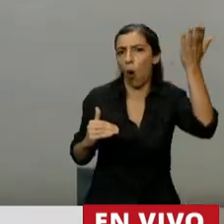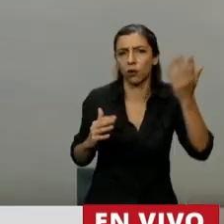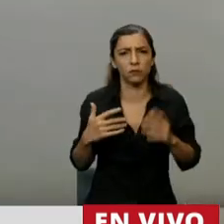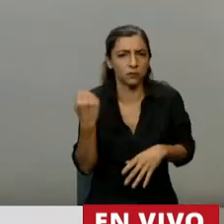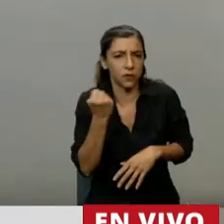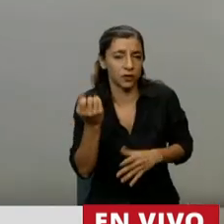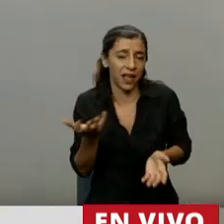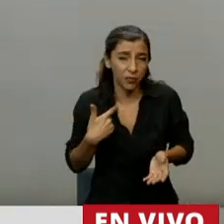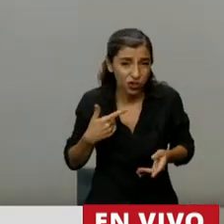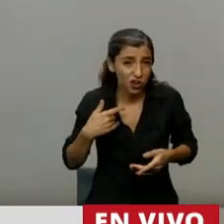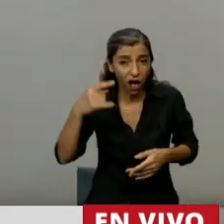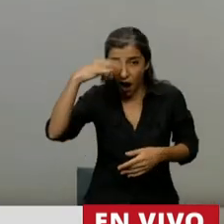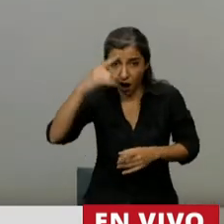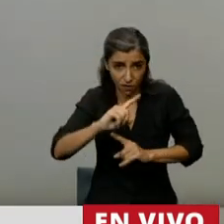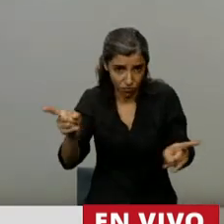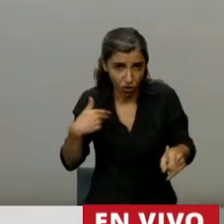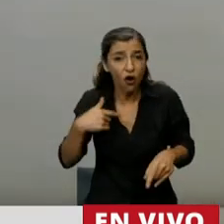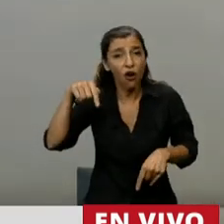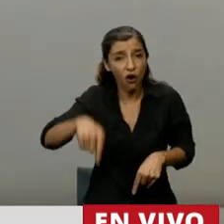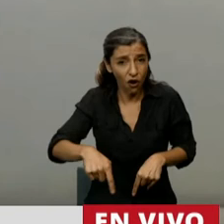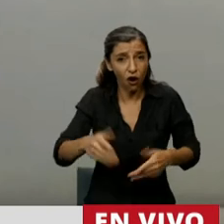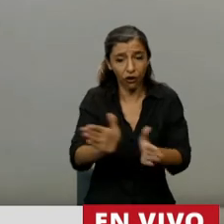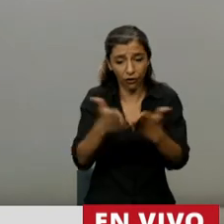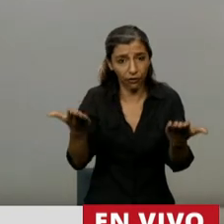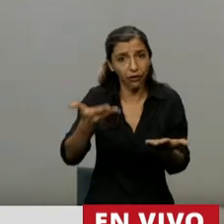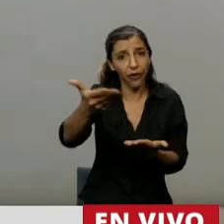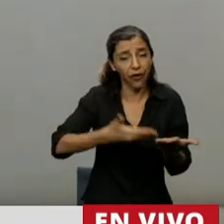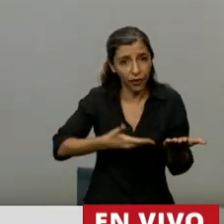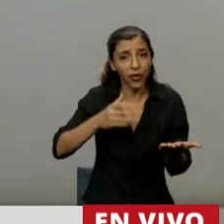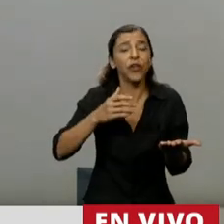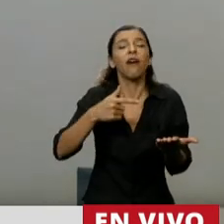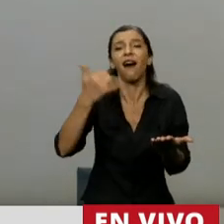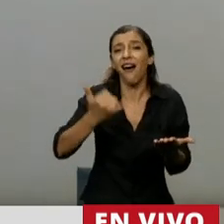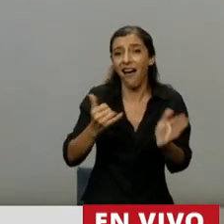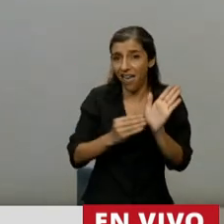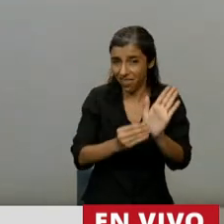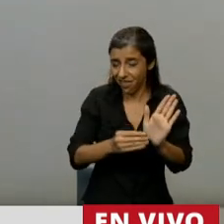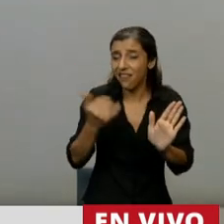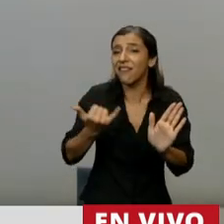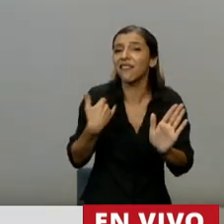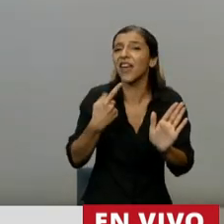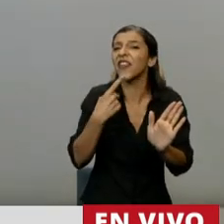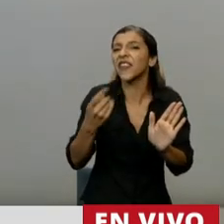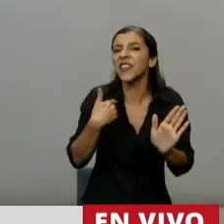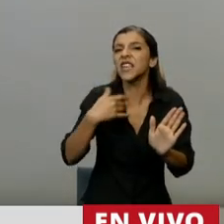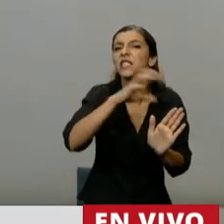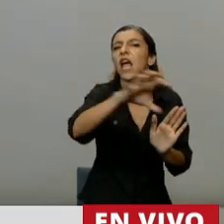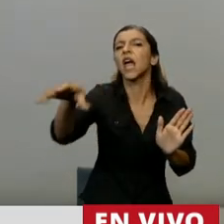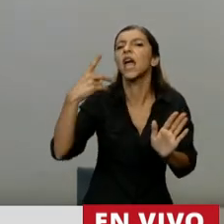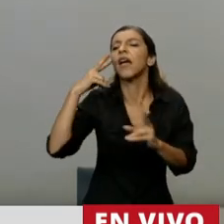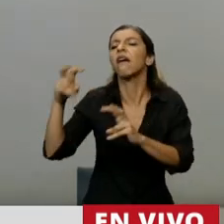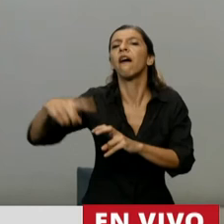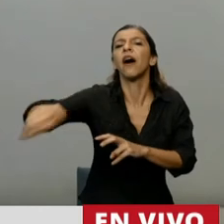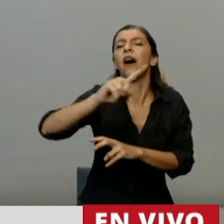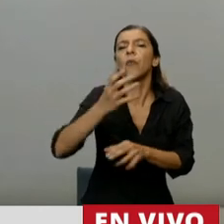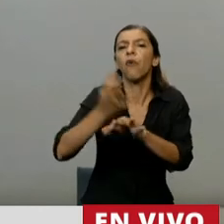Cronista Comercial de hoy, que tengo acá, dice, titulada, Analistas advierten que la paz cambiaria